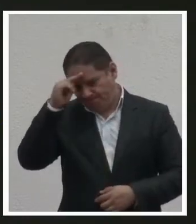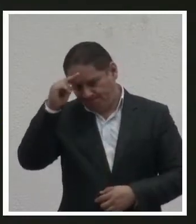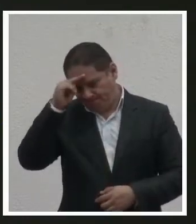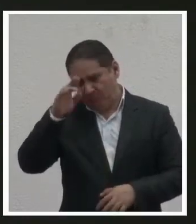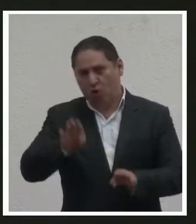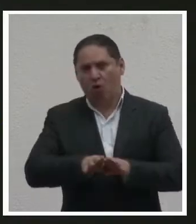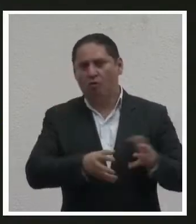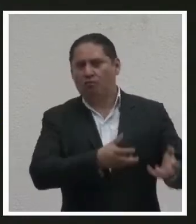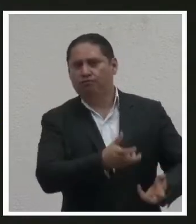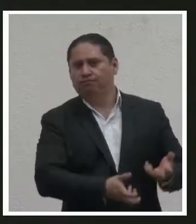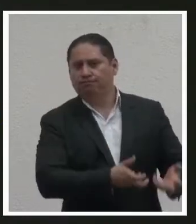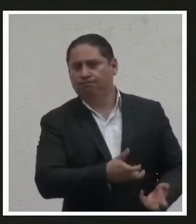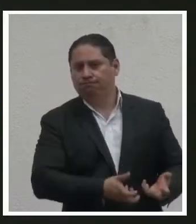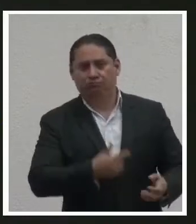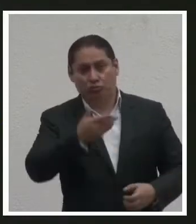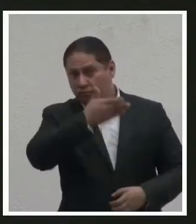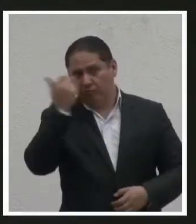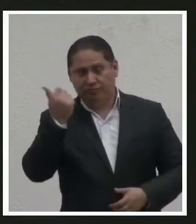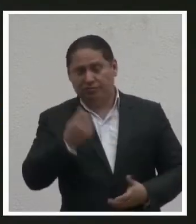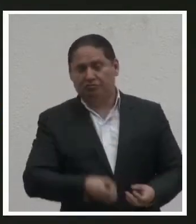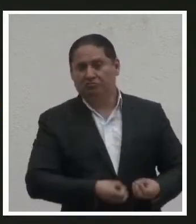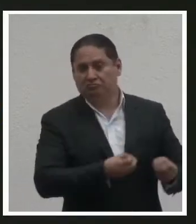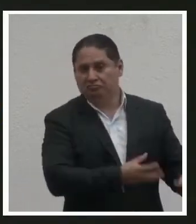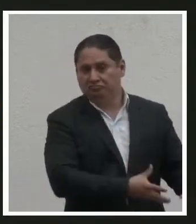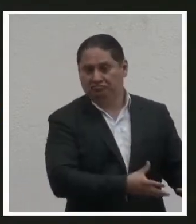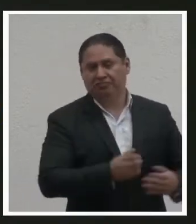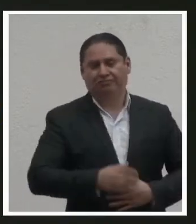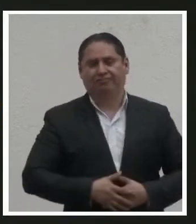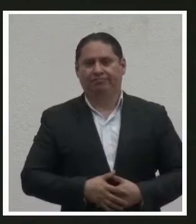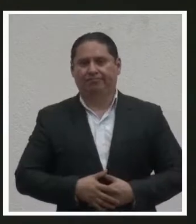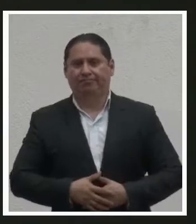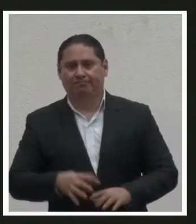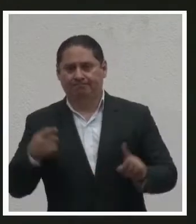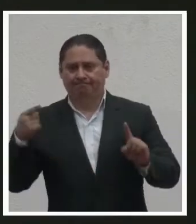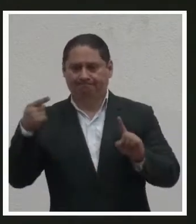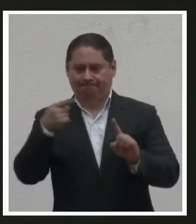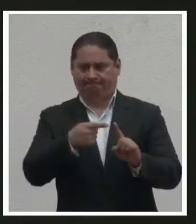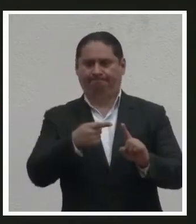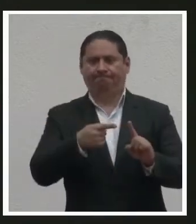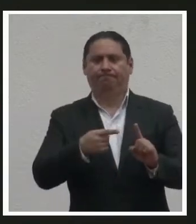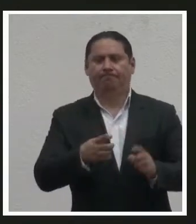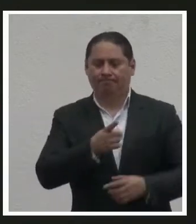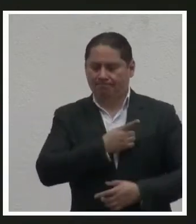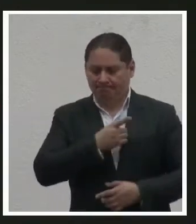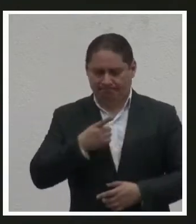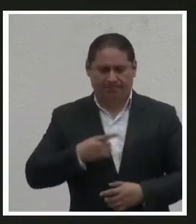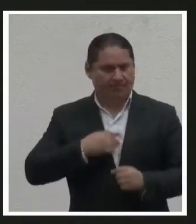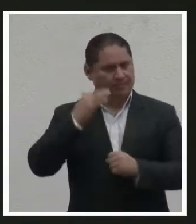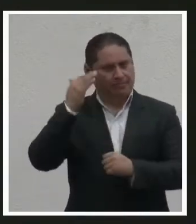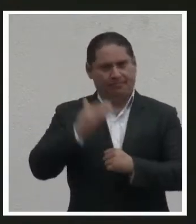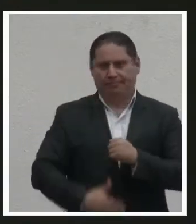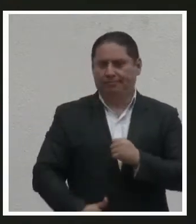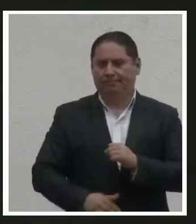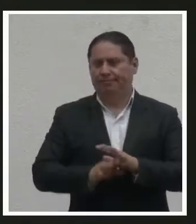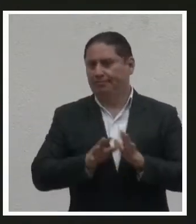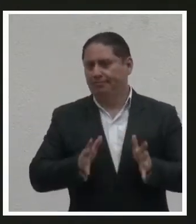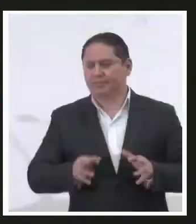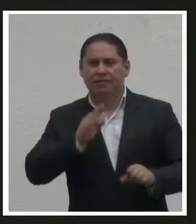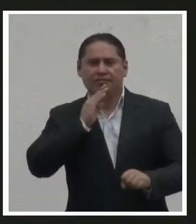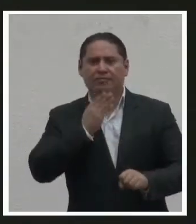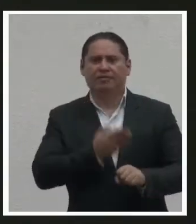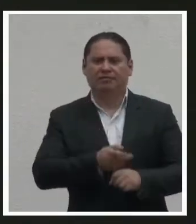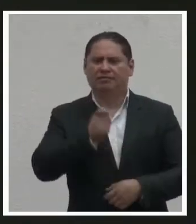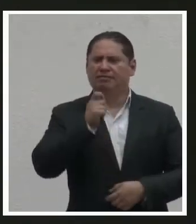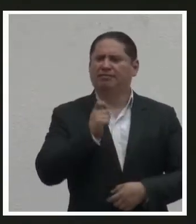fuego. Estas acciones que transgreden de forma directa deben de llegar a su fin. Responsabilicemos a aquellos